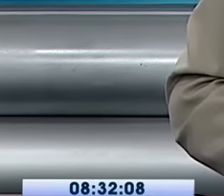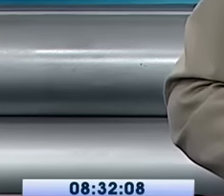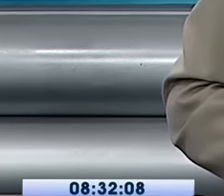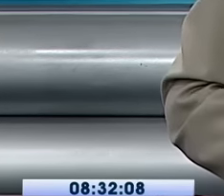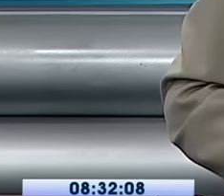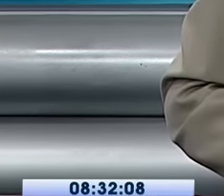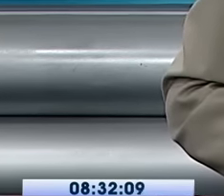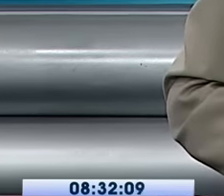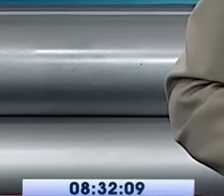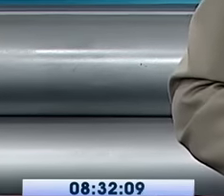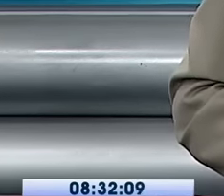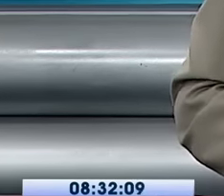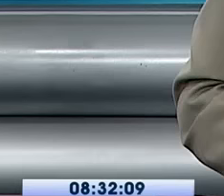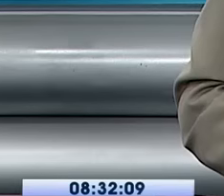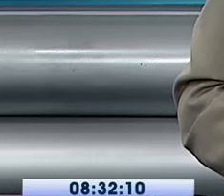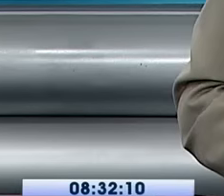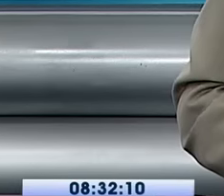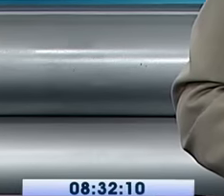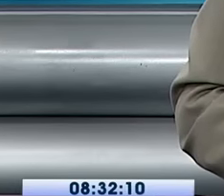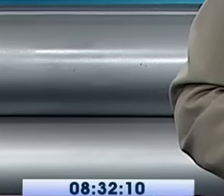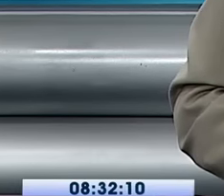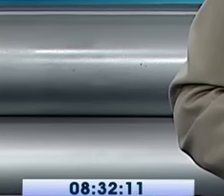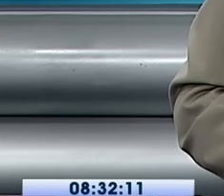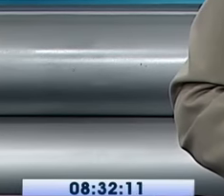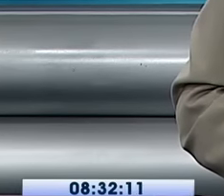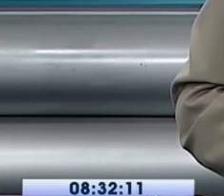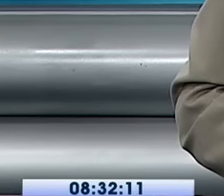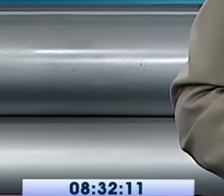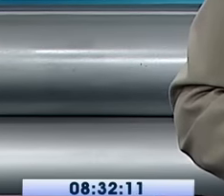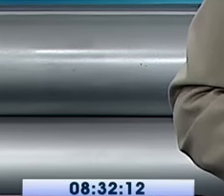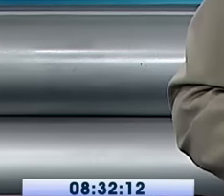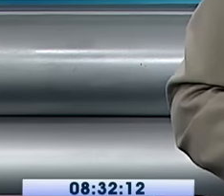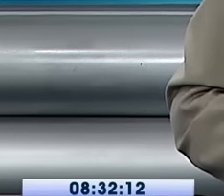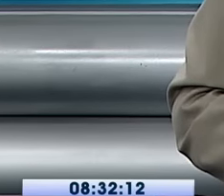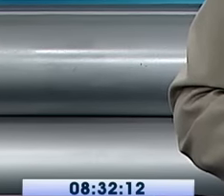se encuentra esta mañana. José Carlos, buenos días, te estamos escuchando.